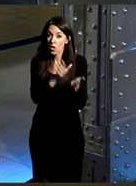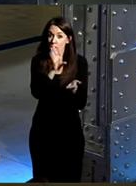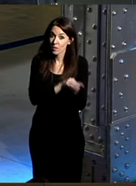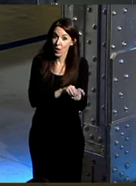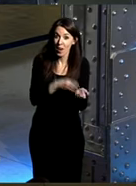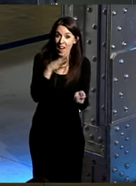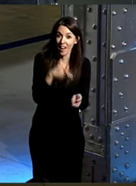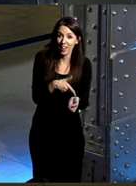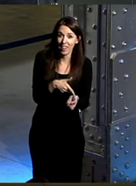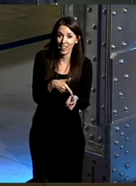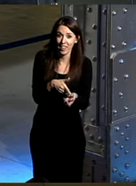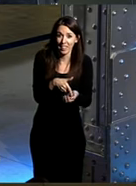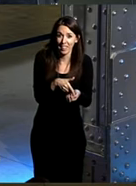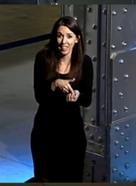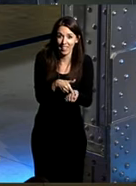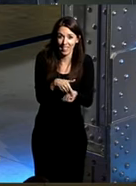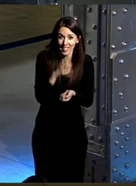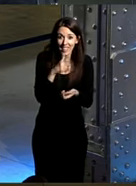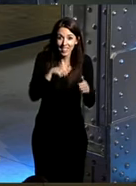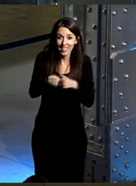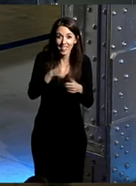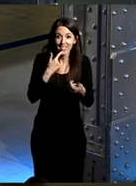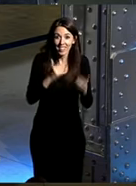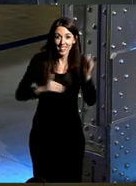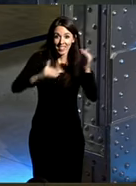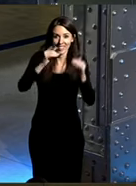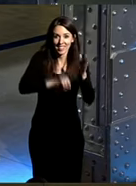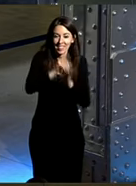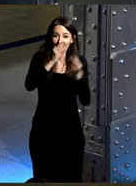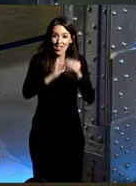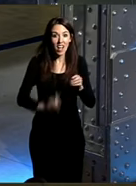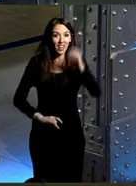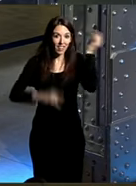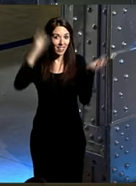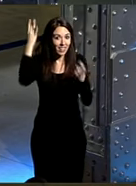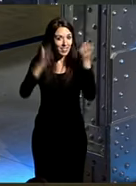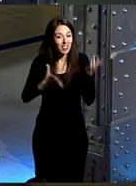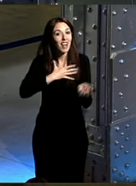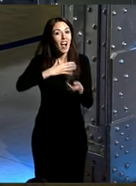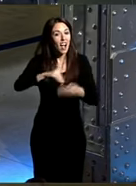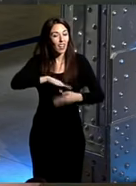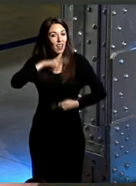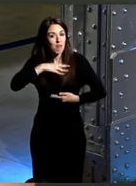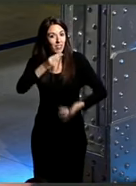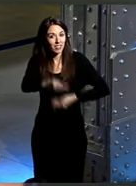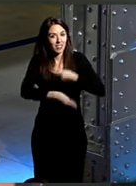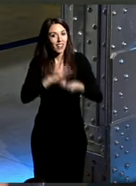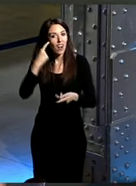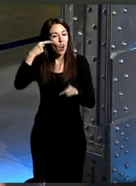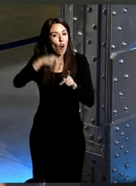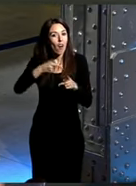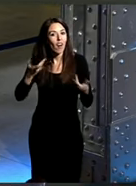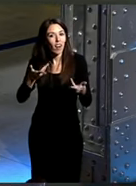estos momentos y a partir de él desarrollemos, escalemos, seamos creativos, seamos capaces de utilizarlo para